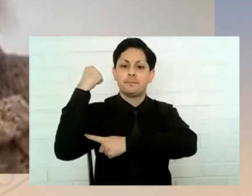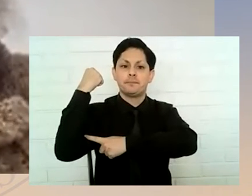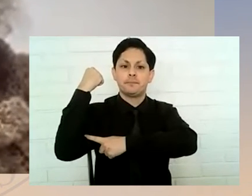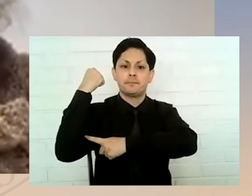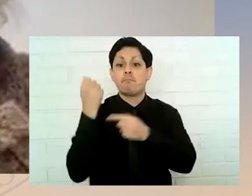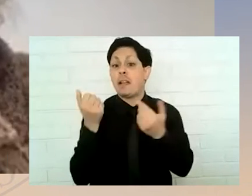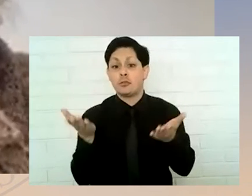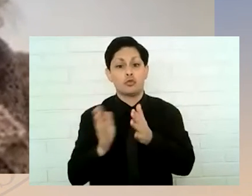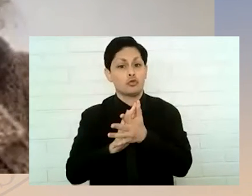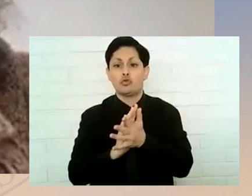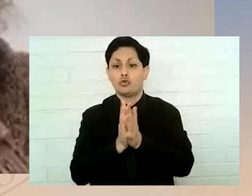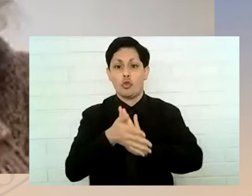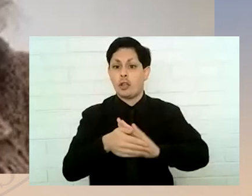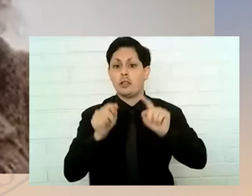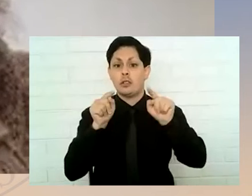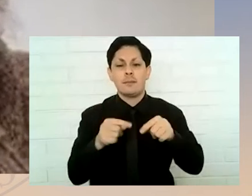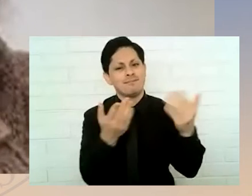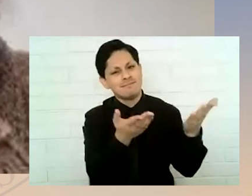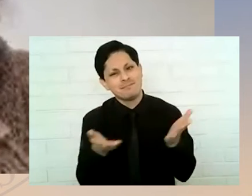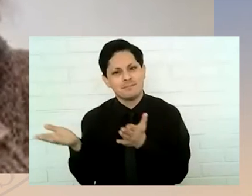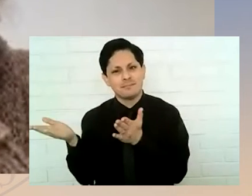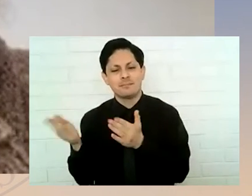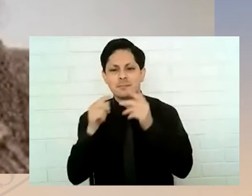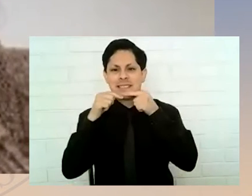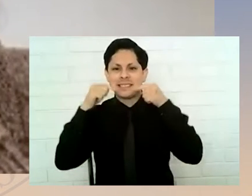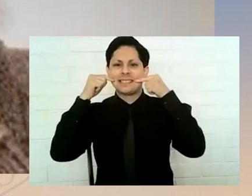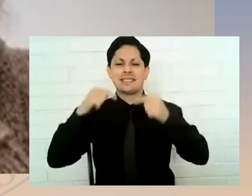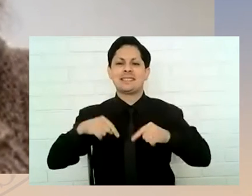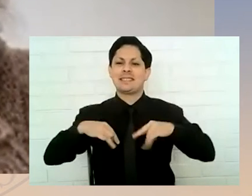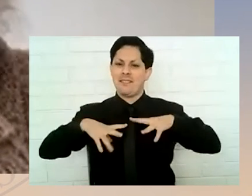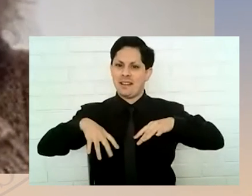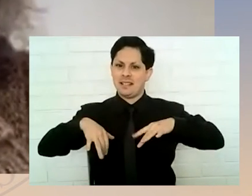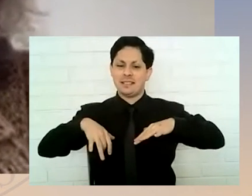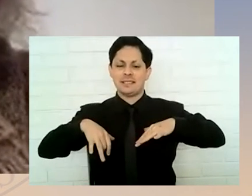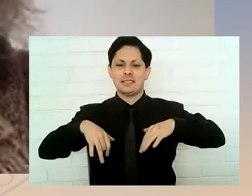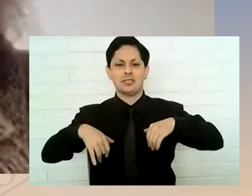solo eso, darle la bienvenida, estamos felices de contar con todos ustedes y